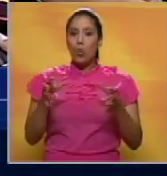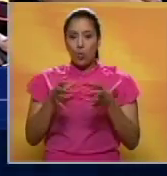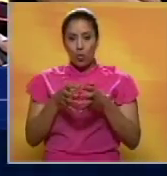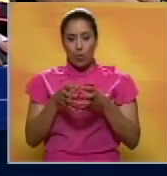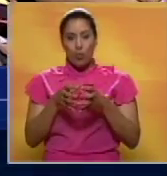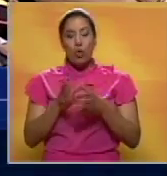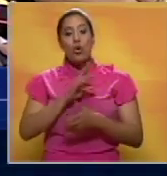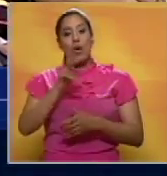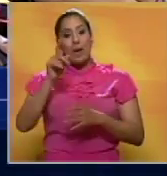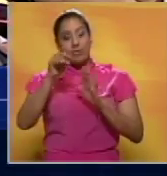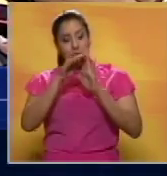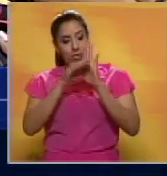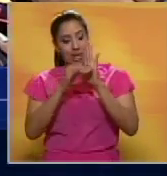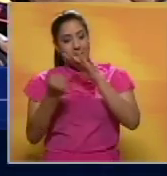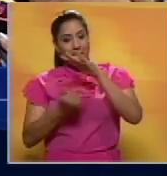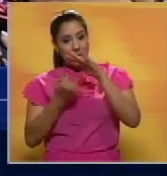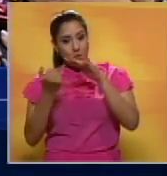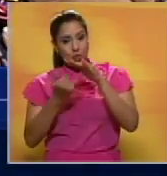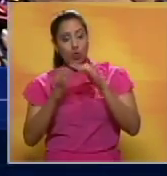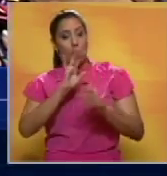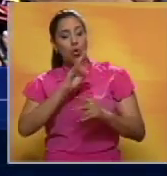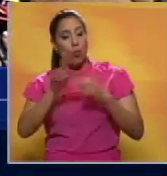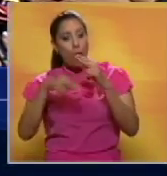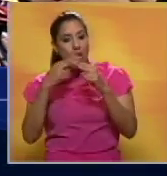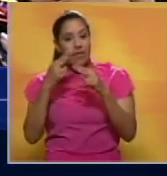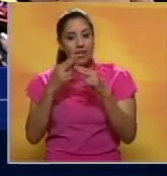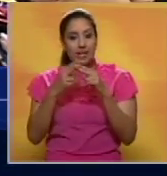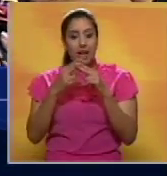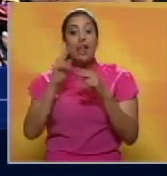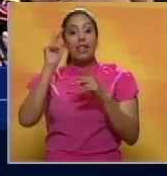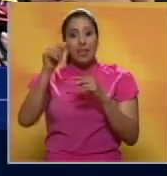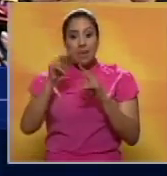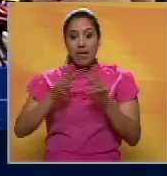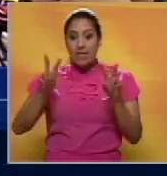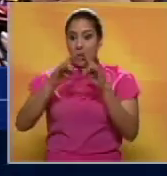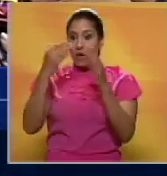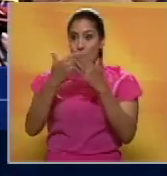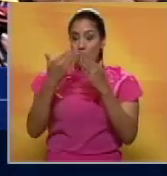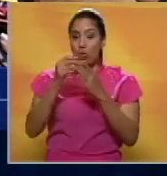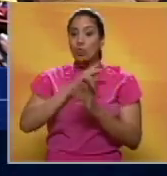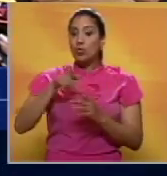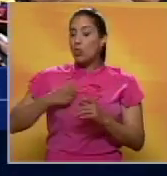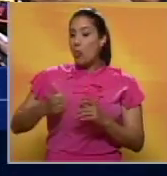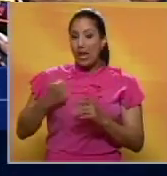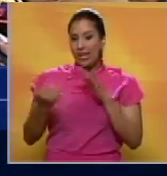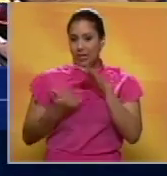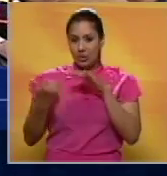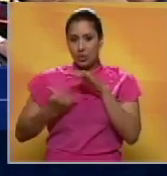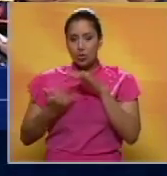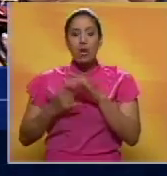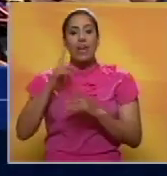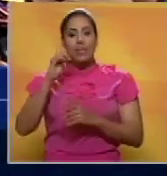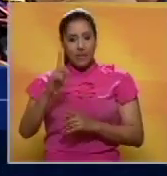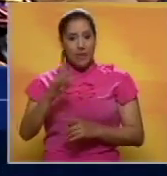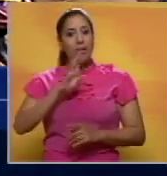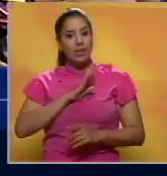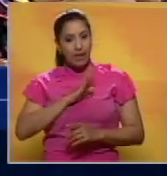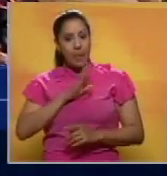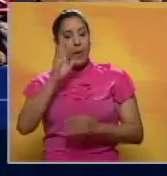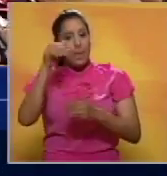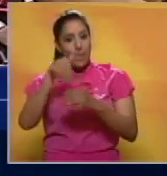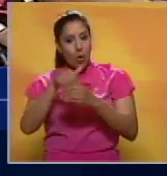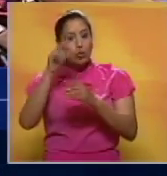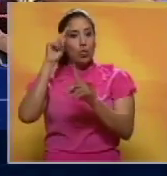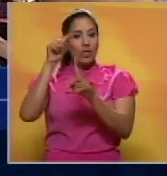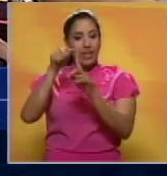sectores, con los registros institucionales, universales y validados y validables por cualquier institución, será también por